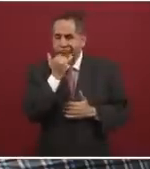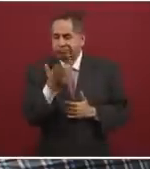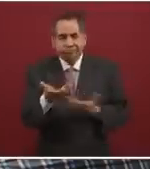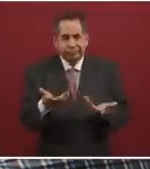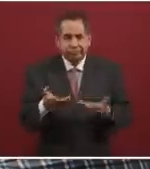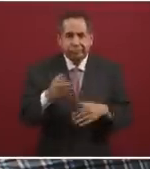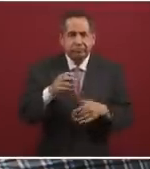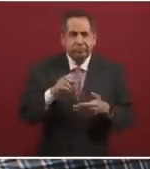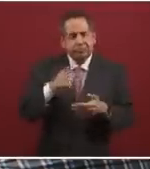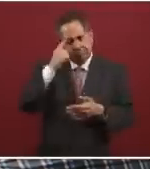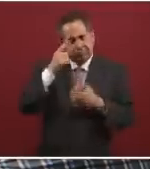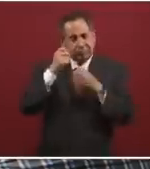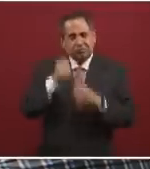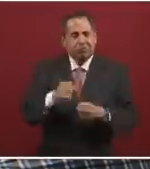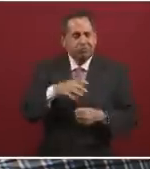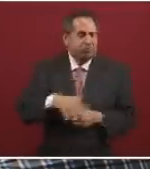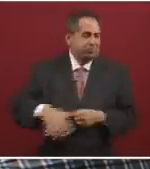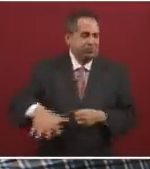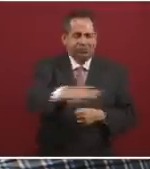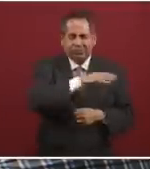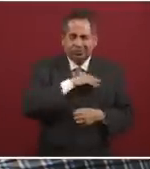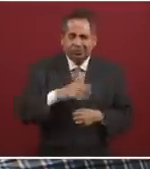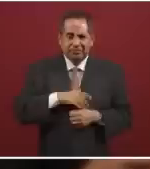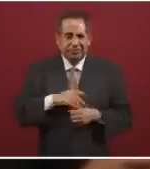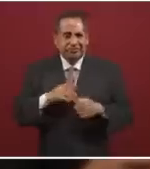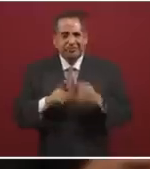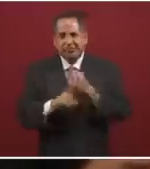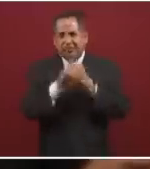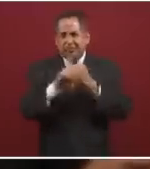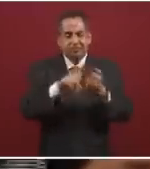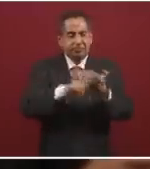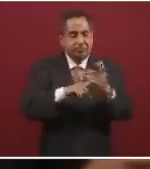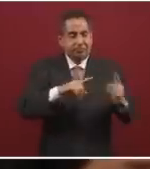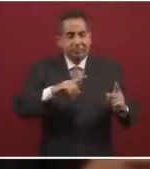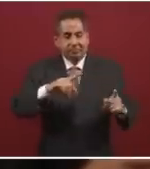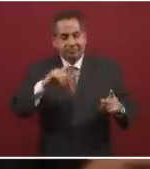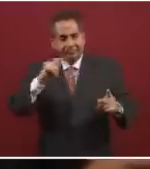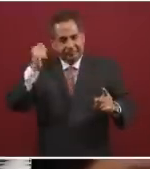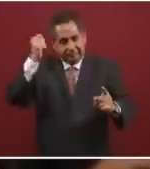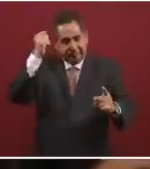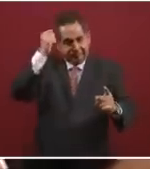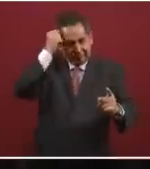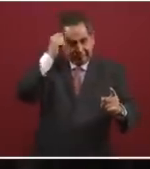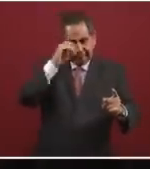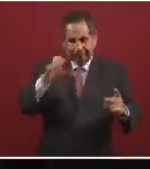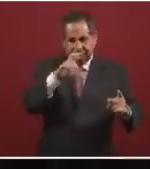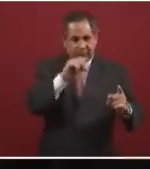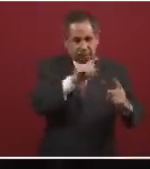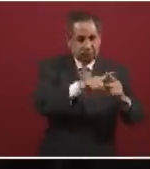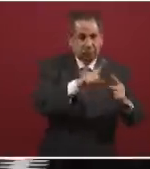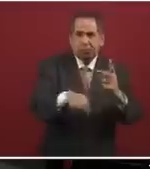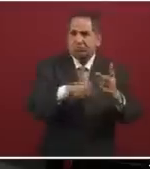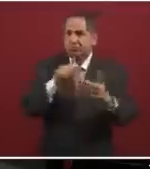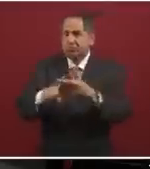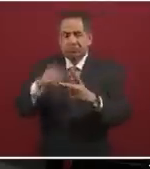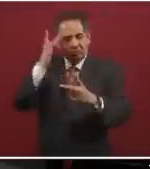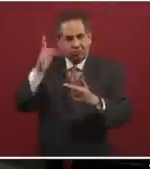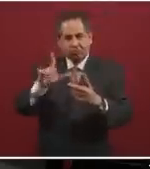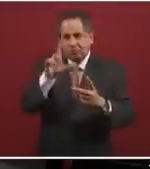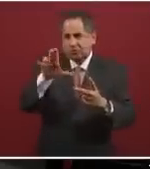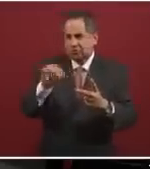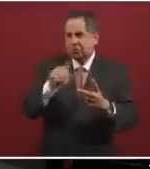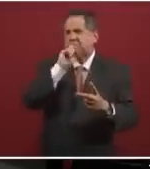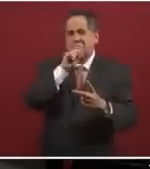por las lluvias un empantanamiento en Texcoco, pero hay un empantanamiento judicial en Santa Lucía.